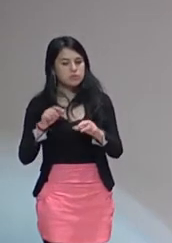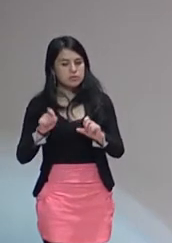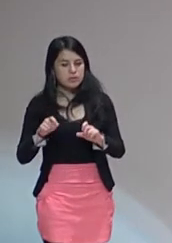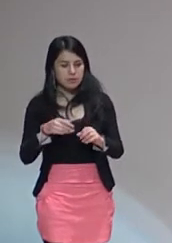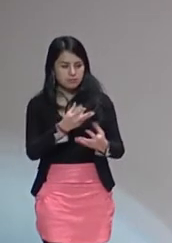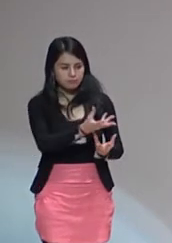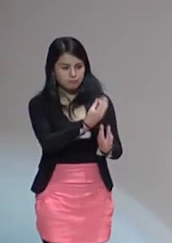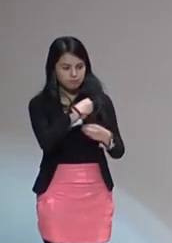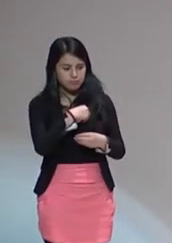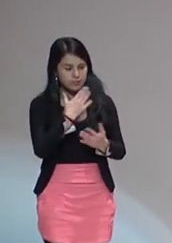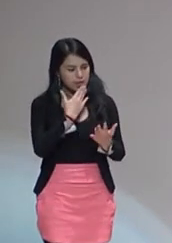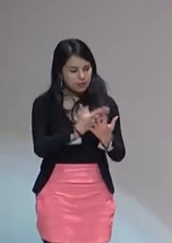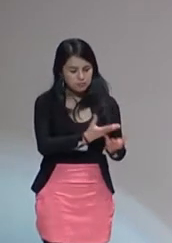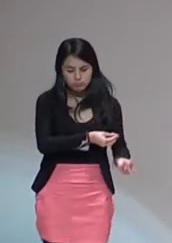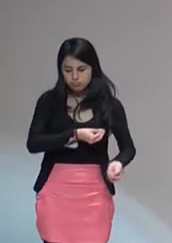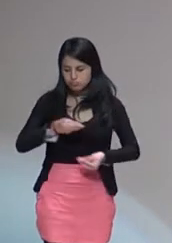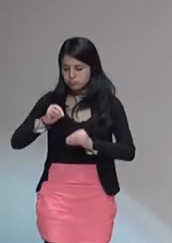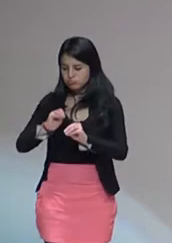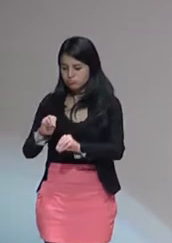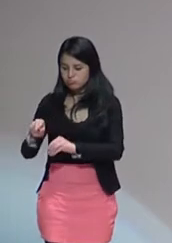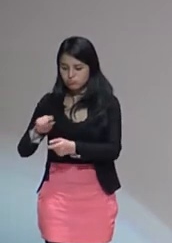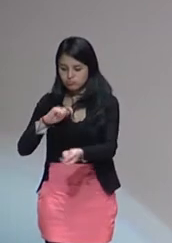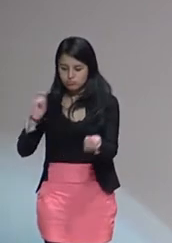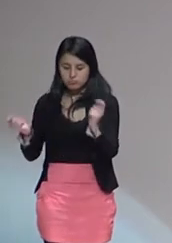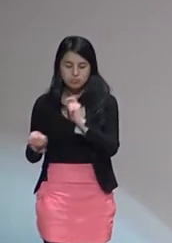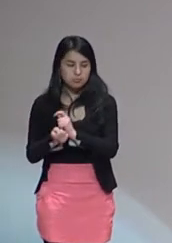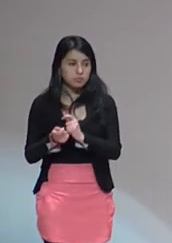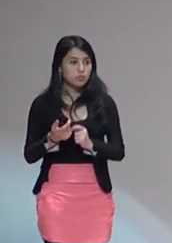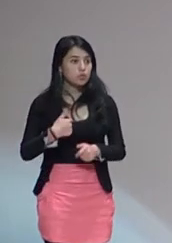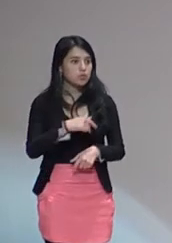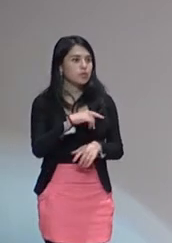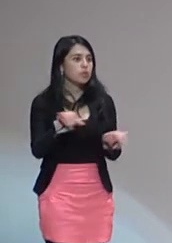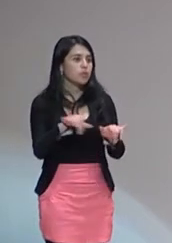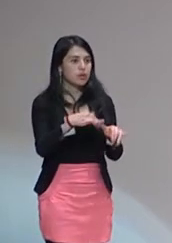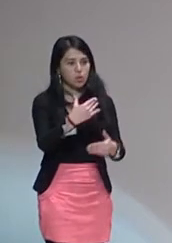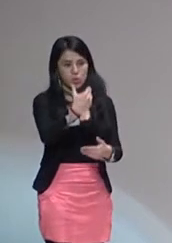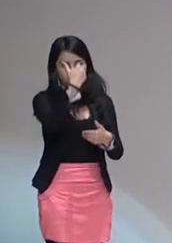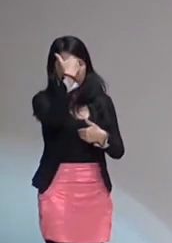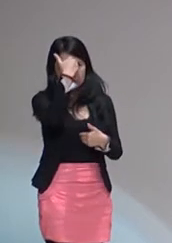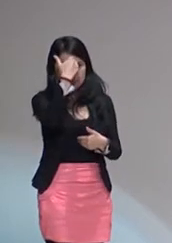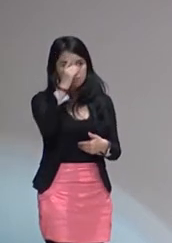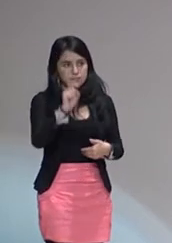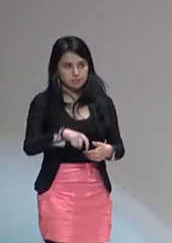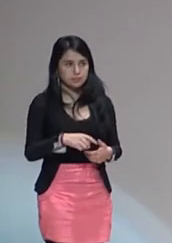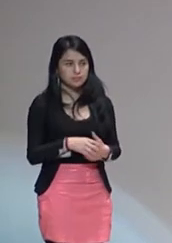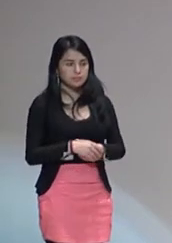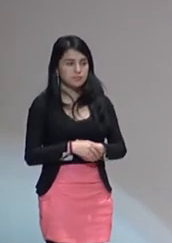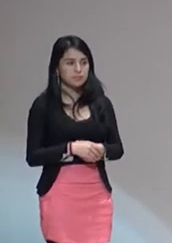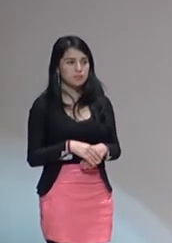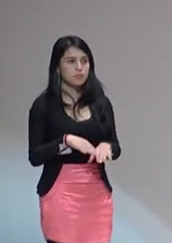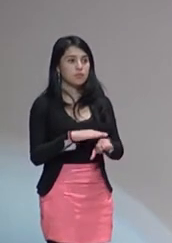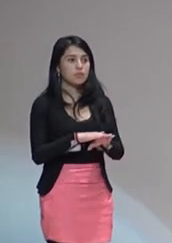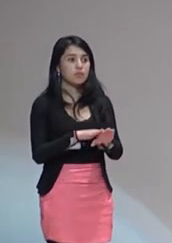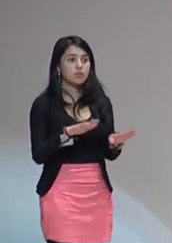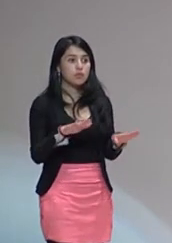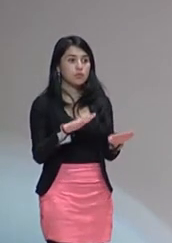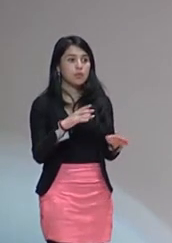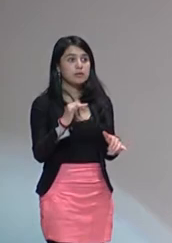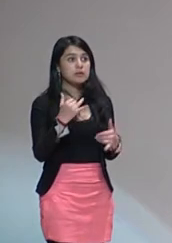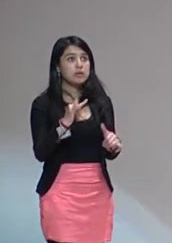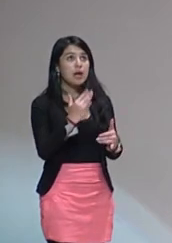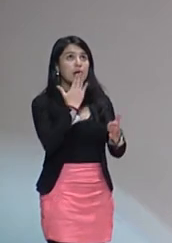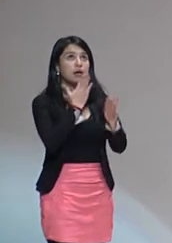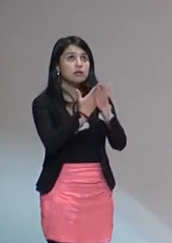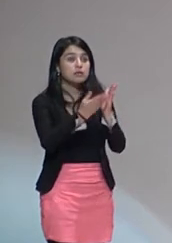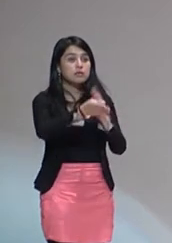transformarlo. Es decir, tenemos que tomar conciencia no solamente que agradecemos a